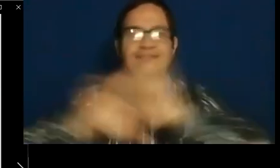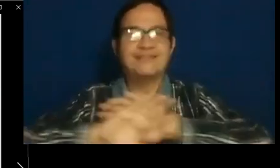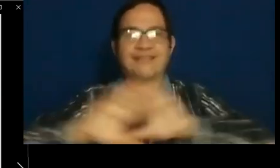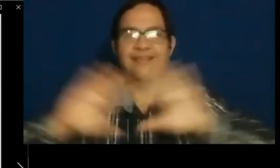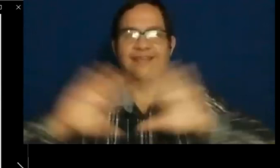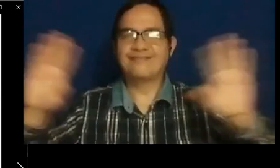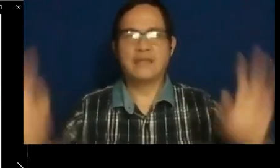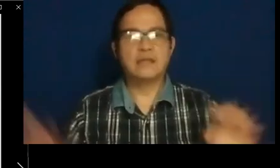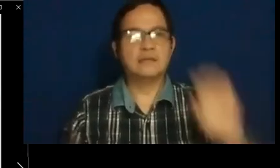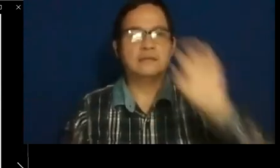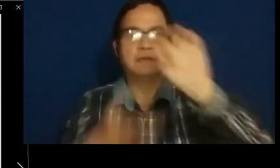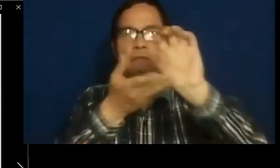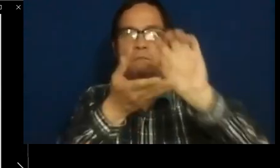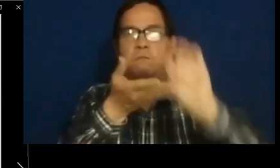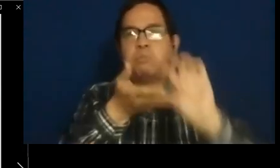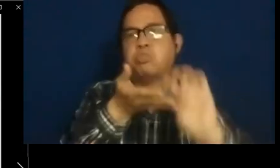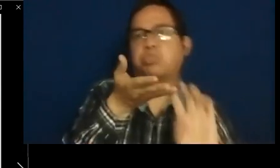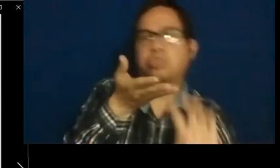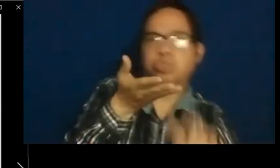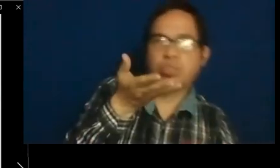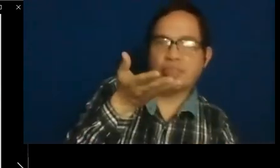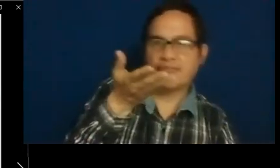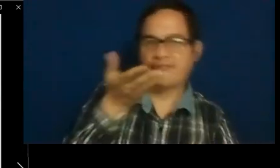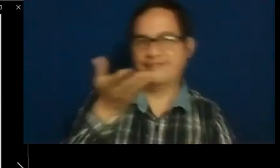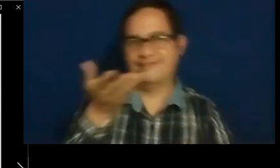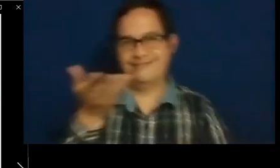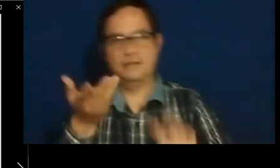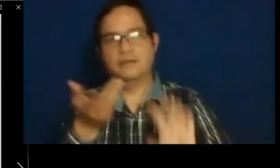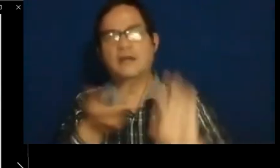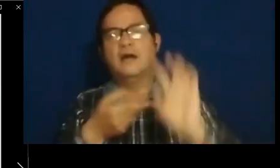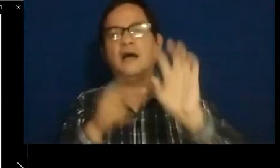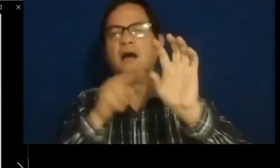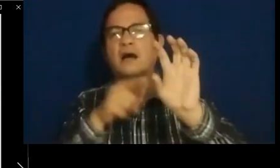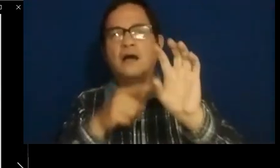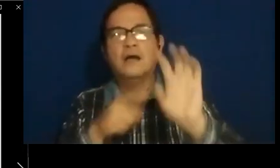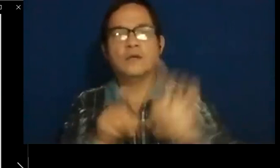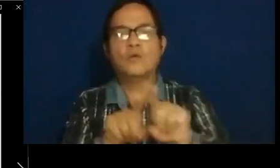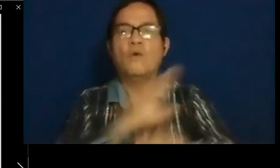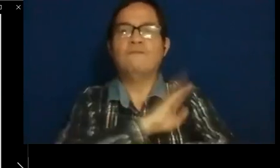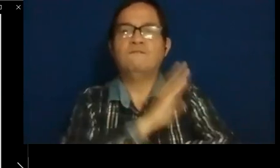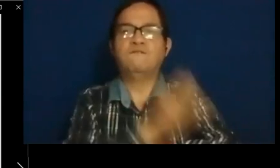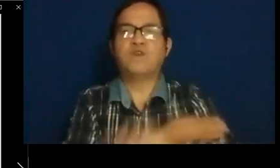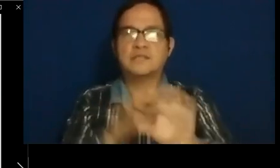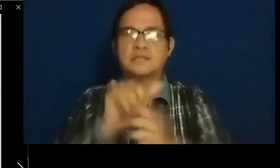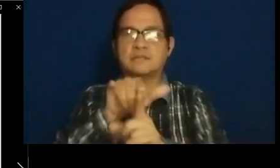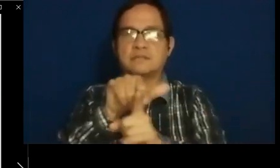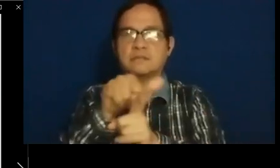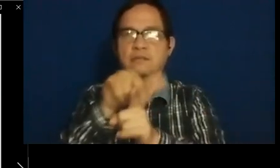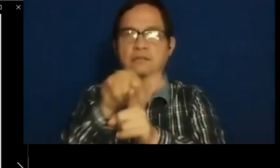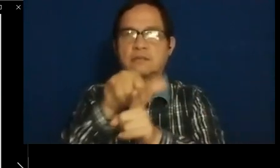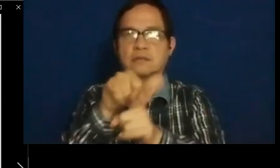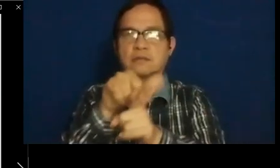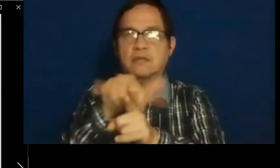levitando, tampoco se está hundiendo en la superficie. Entonces eso significa que allí las fuerzas están en equilibrio y al estar